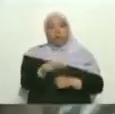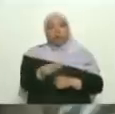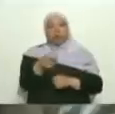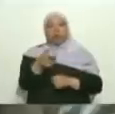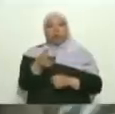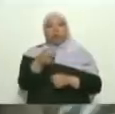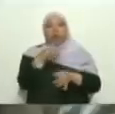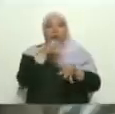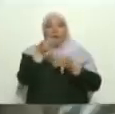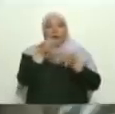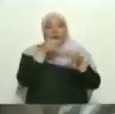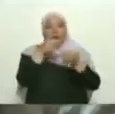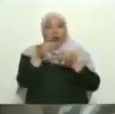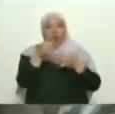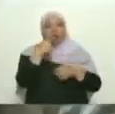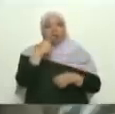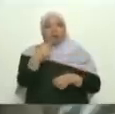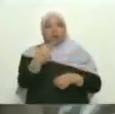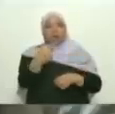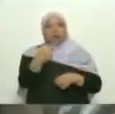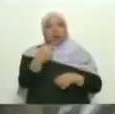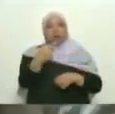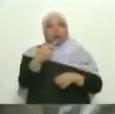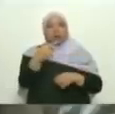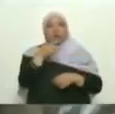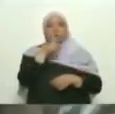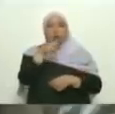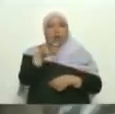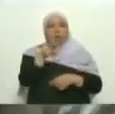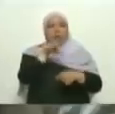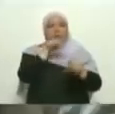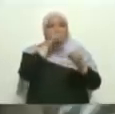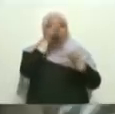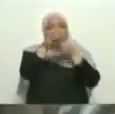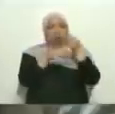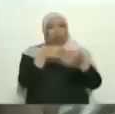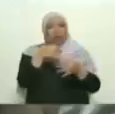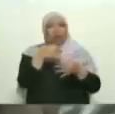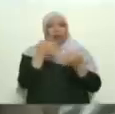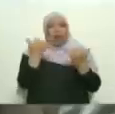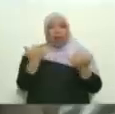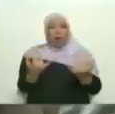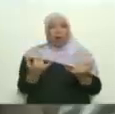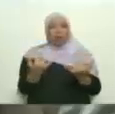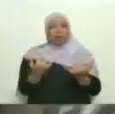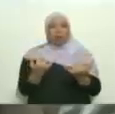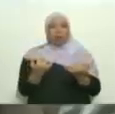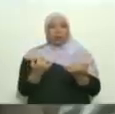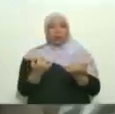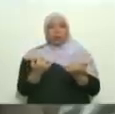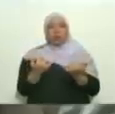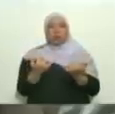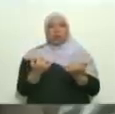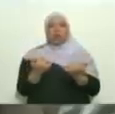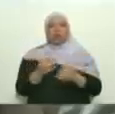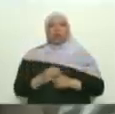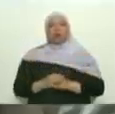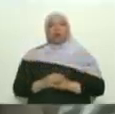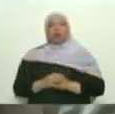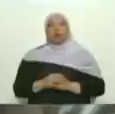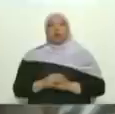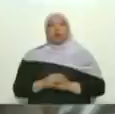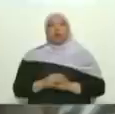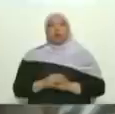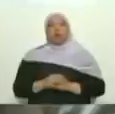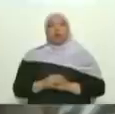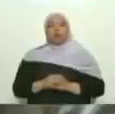de decir ese poco de sandeces, sino que obviamente fueron